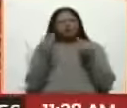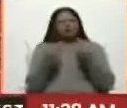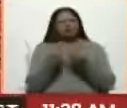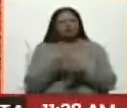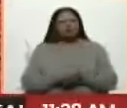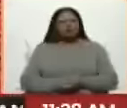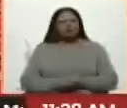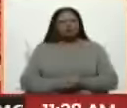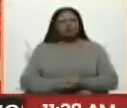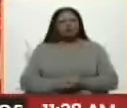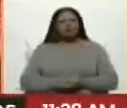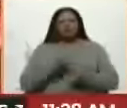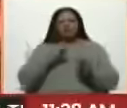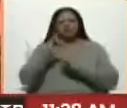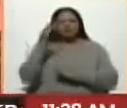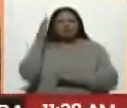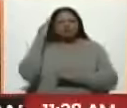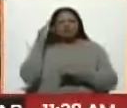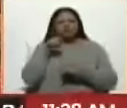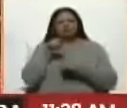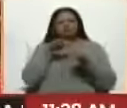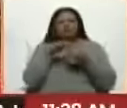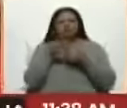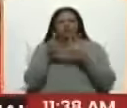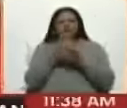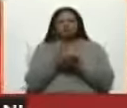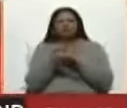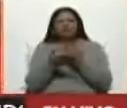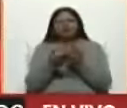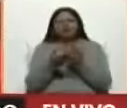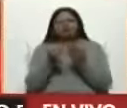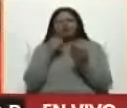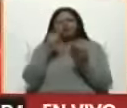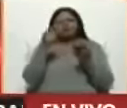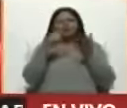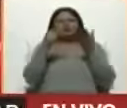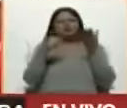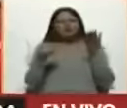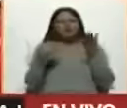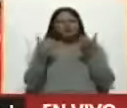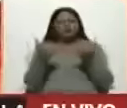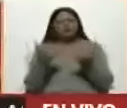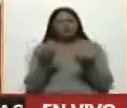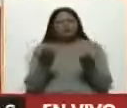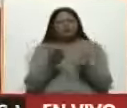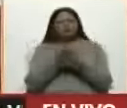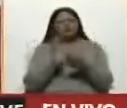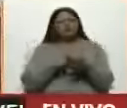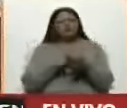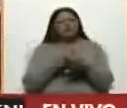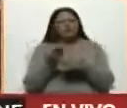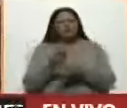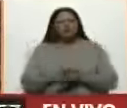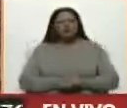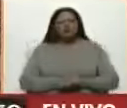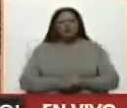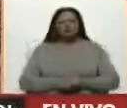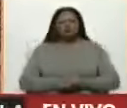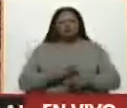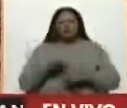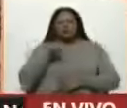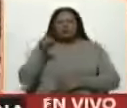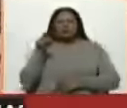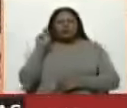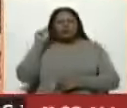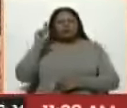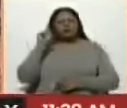saben que eso no es así. Pero ¿por qué sacan eso de las encuestas? porque ellos